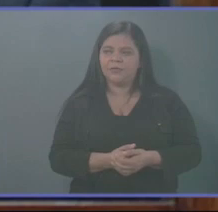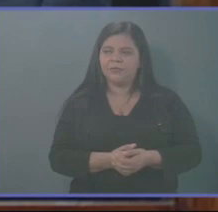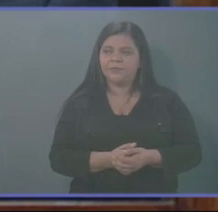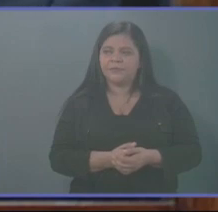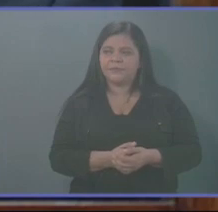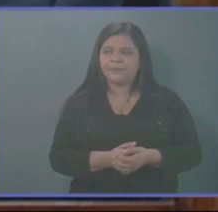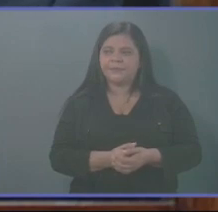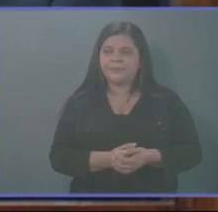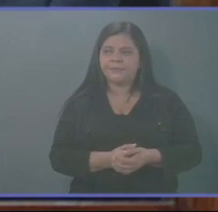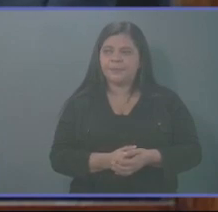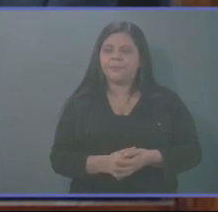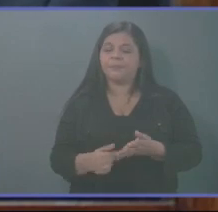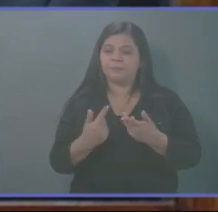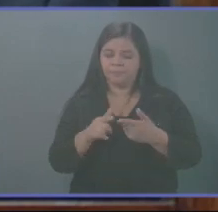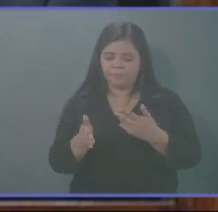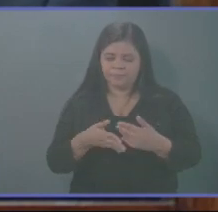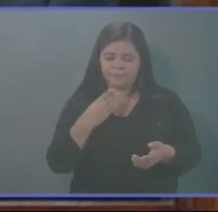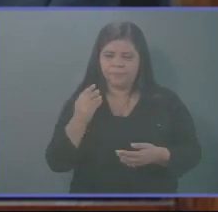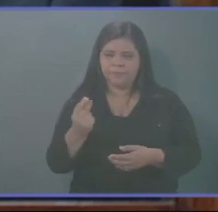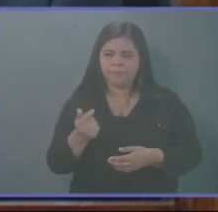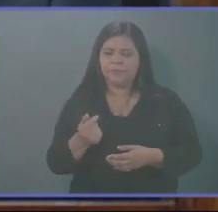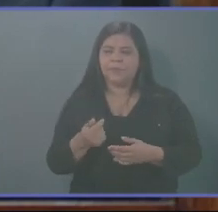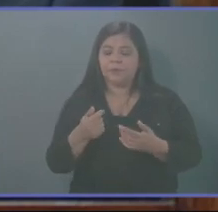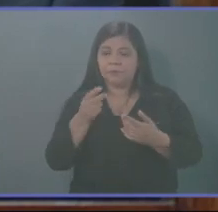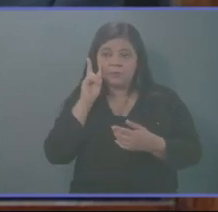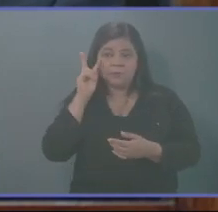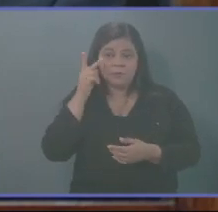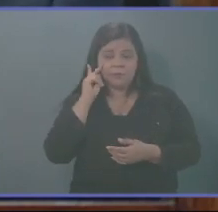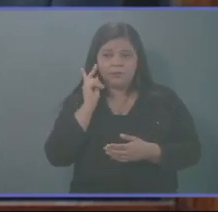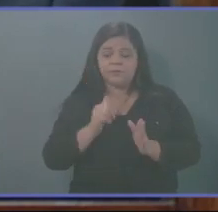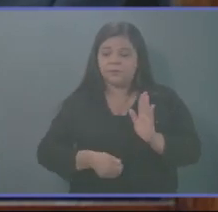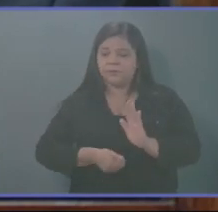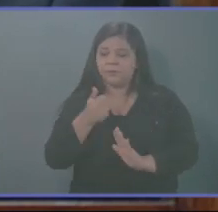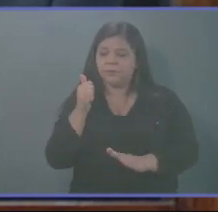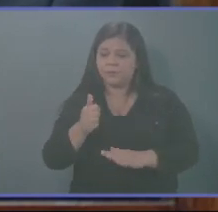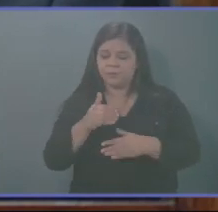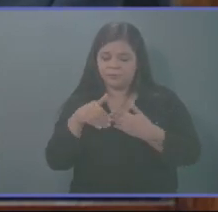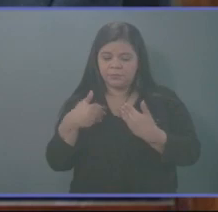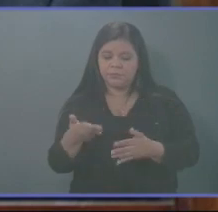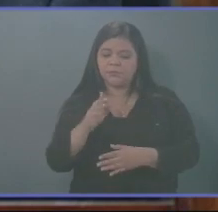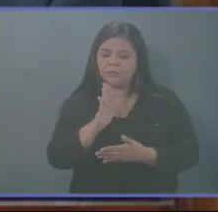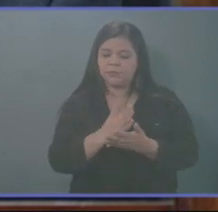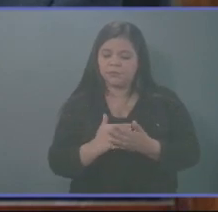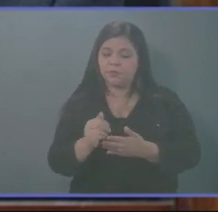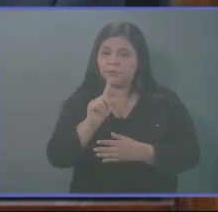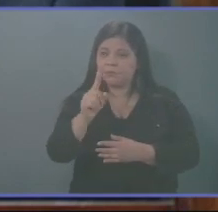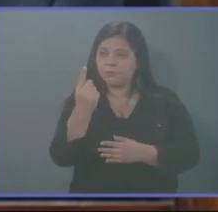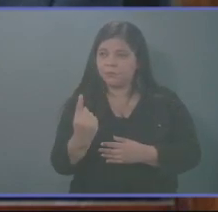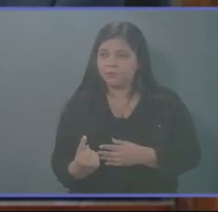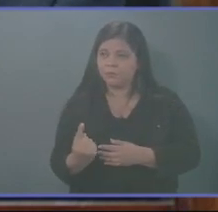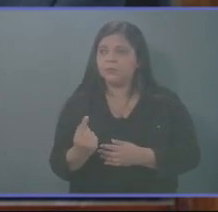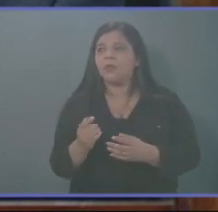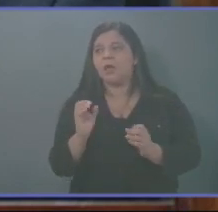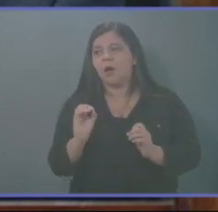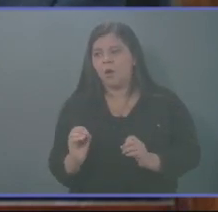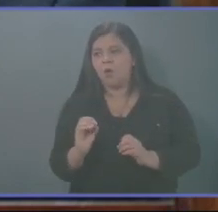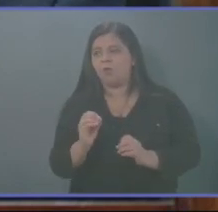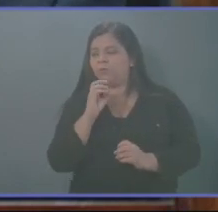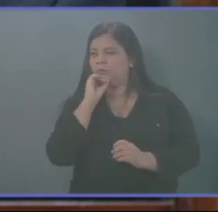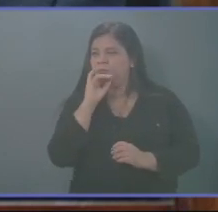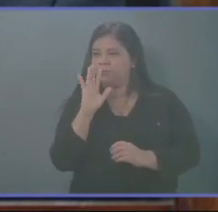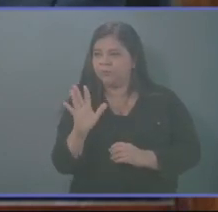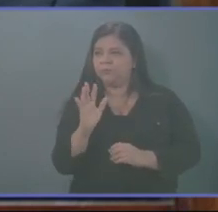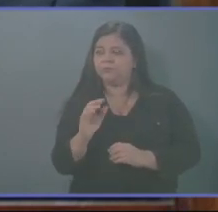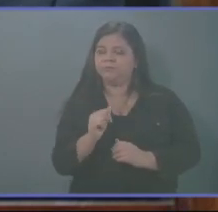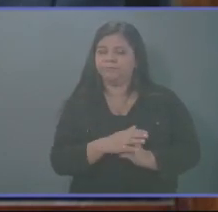O sea, facilitar significa hacer posible algo o proporcionar una cosa a alguien o hacer de intermediario para que